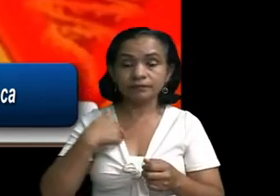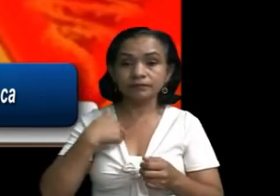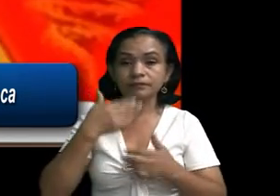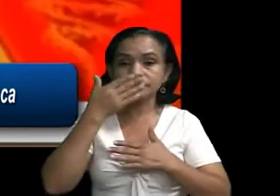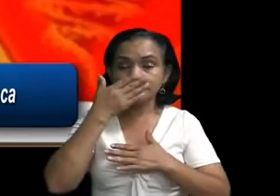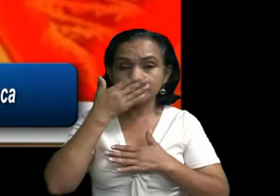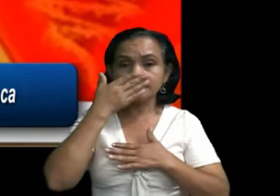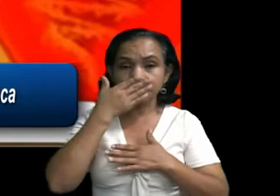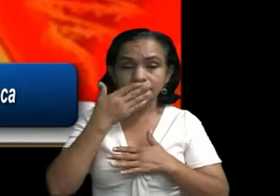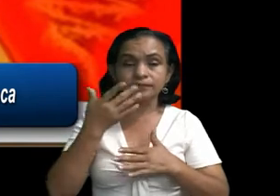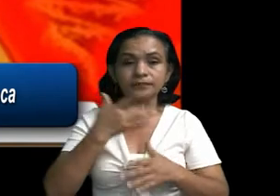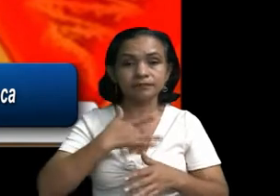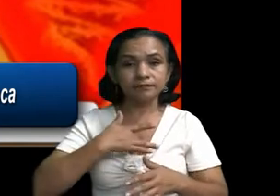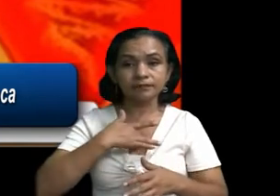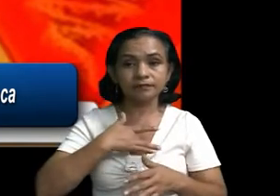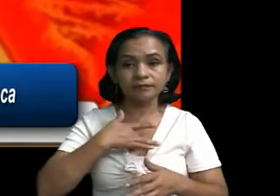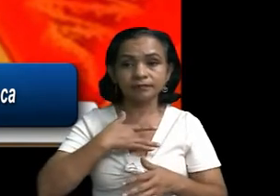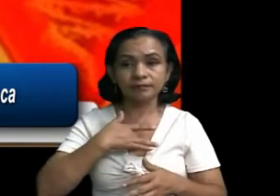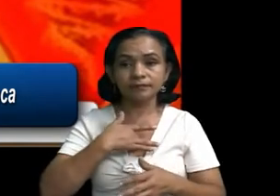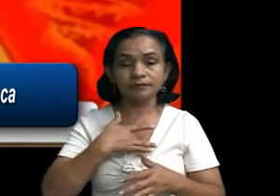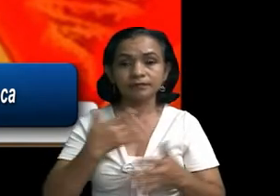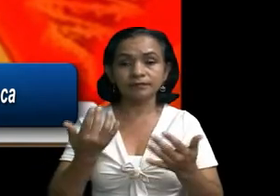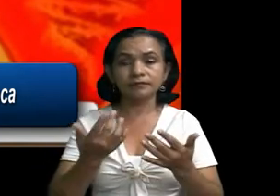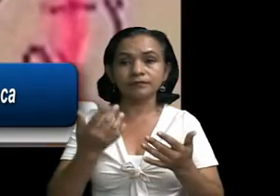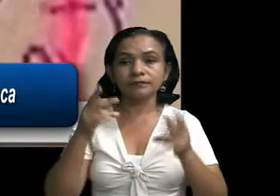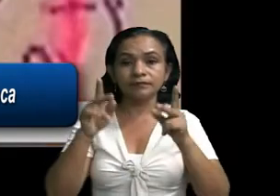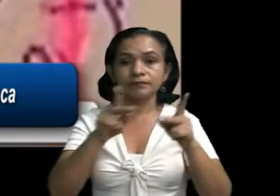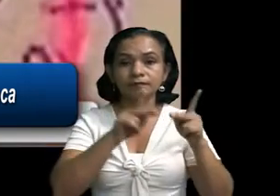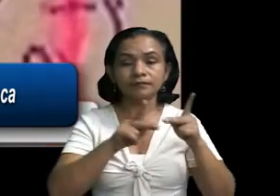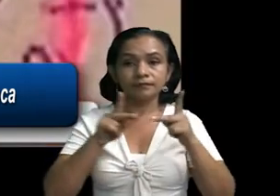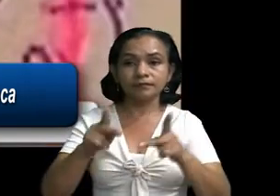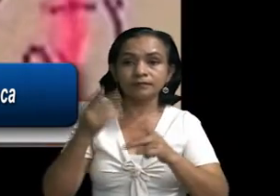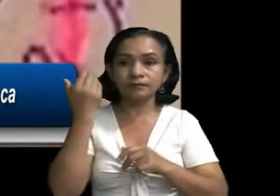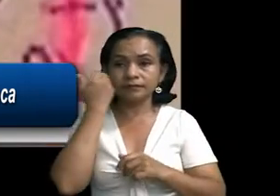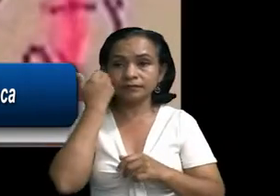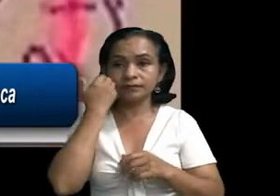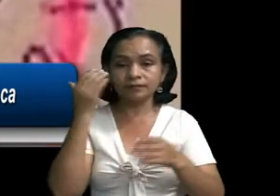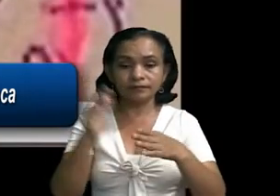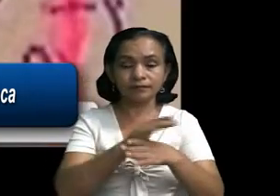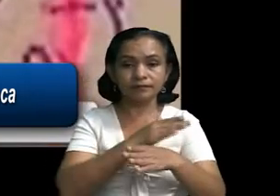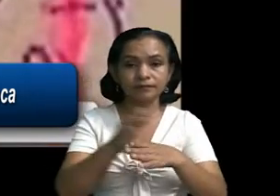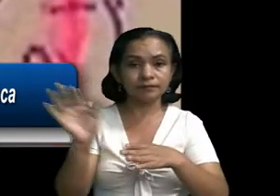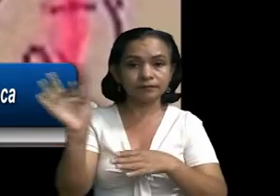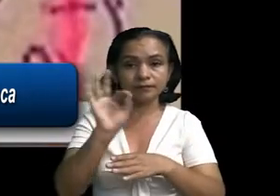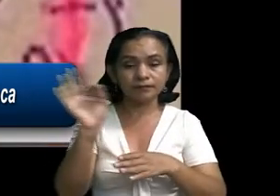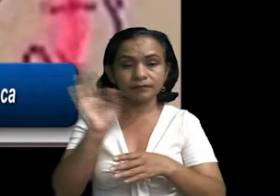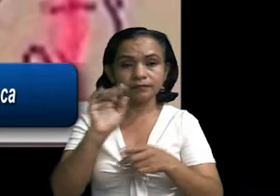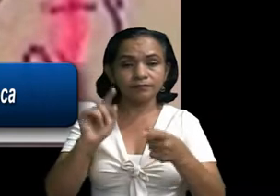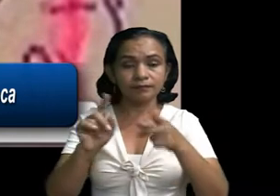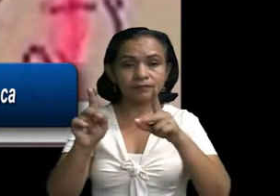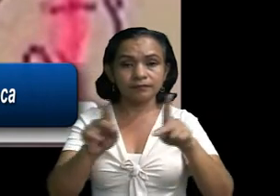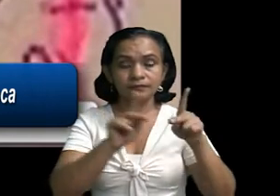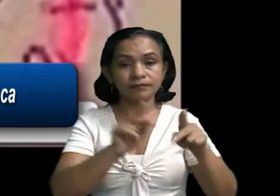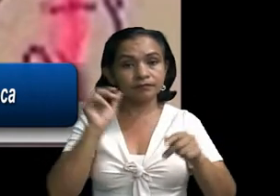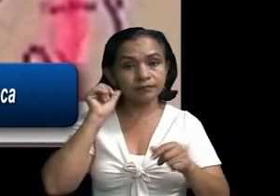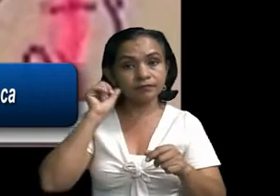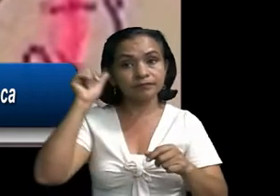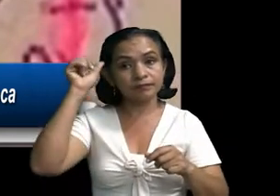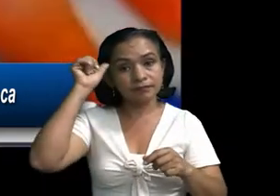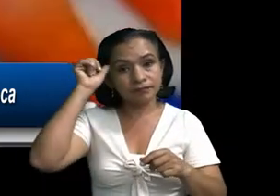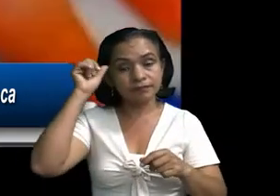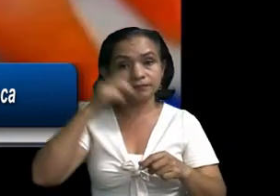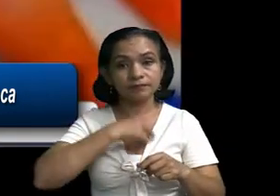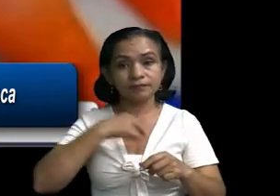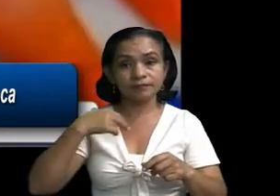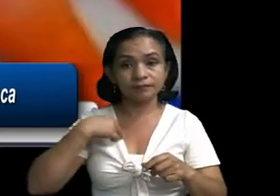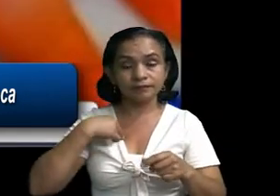neumonía, es necesario clasificar al paciente. Nosotros tenemos diferentes scores. Para los pacientes adultos, nosotros podemos hacer